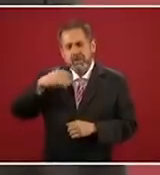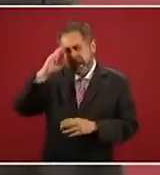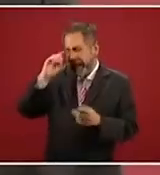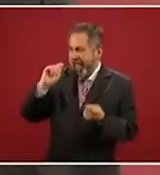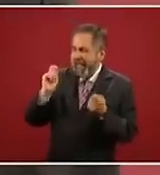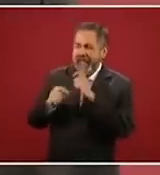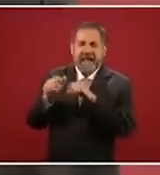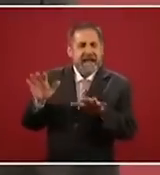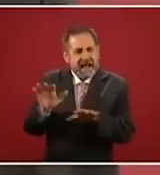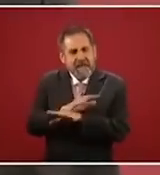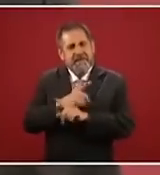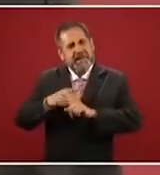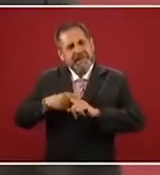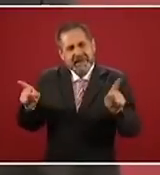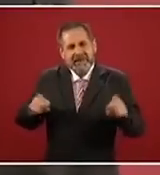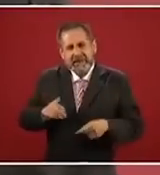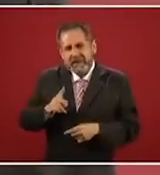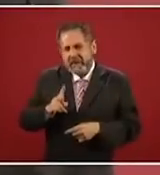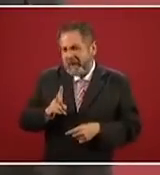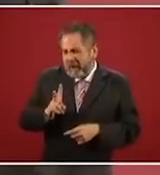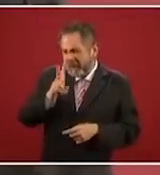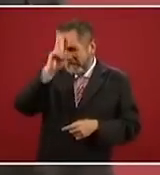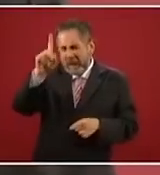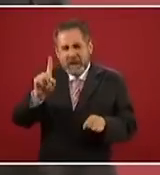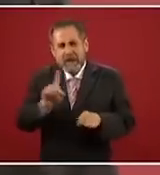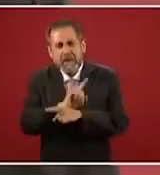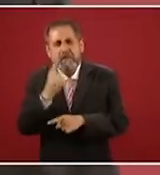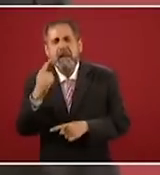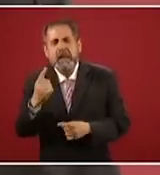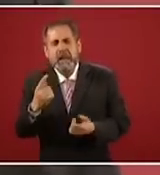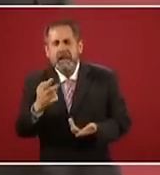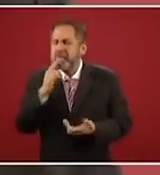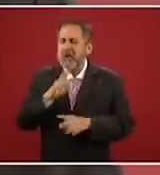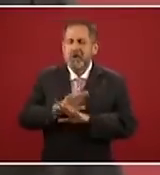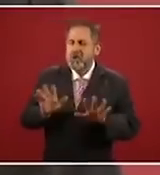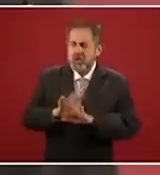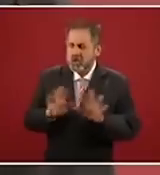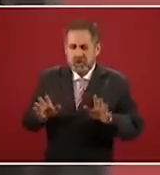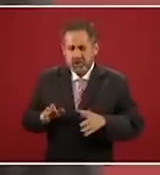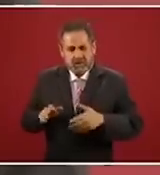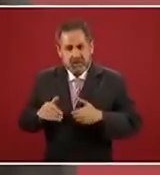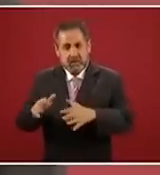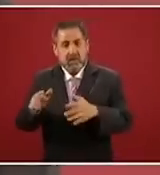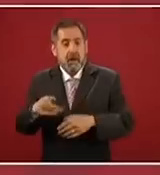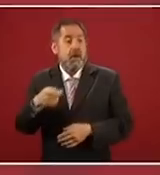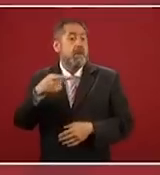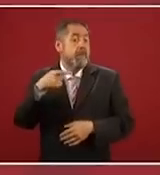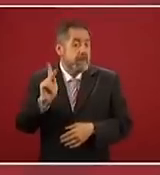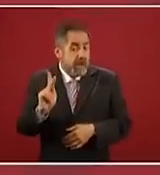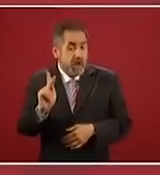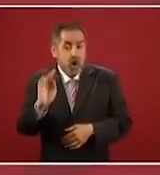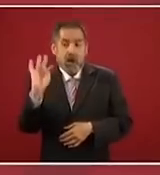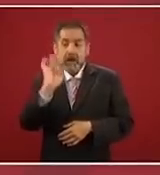¿sí? De verdad, como lo estamos haciendo, pero que si los ciudadanos